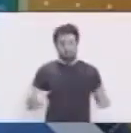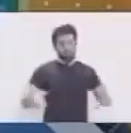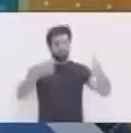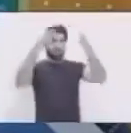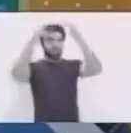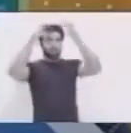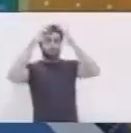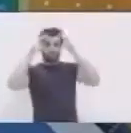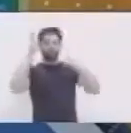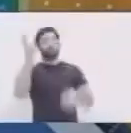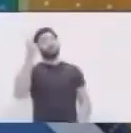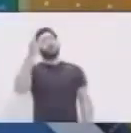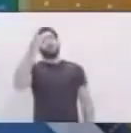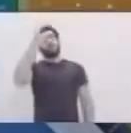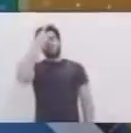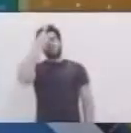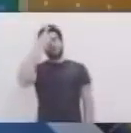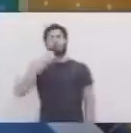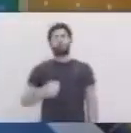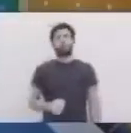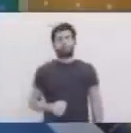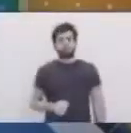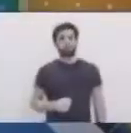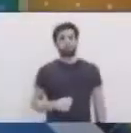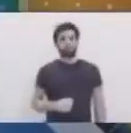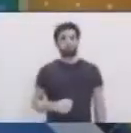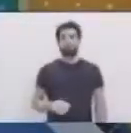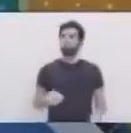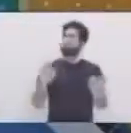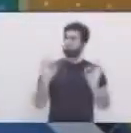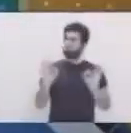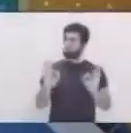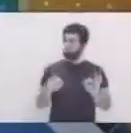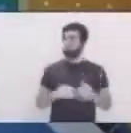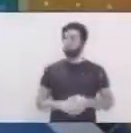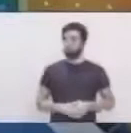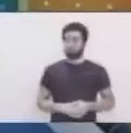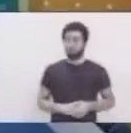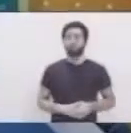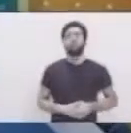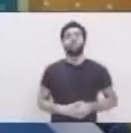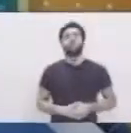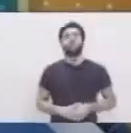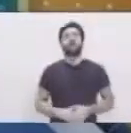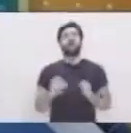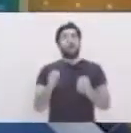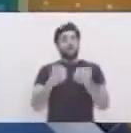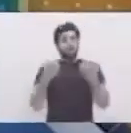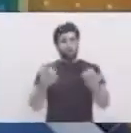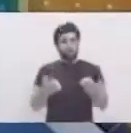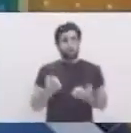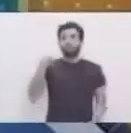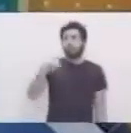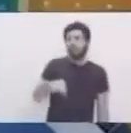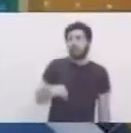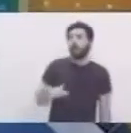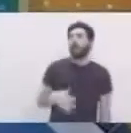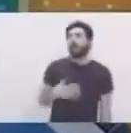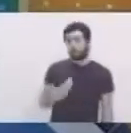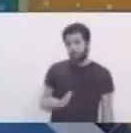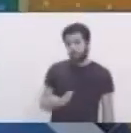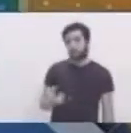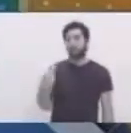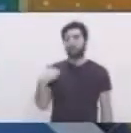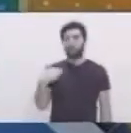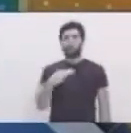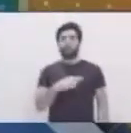ahí. Te queda muy bien, la verdad. De mago o de rey, estás excelente. Parece. Muy bien. Entonces, ahora, vamos a jugar con